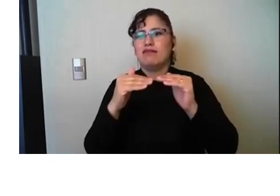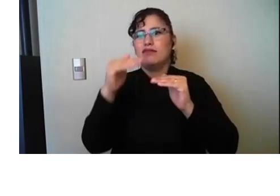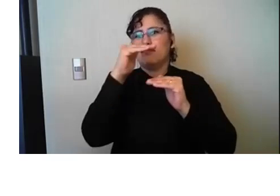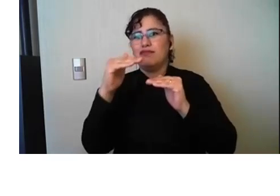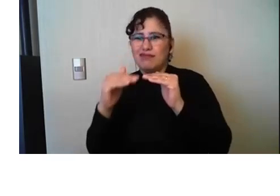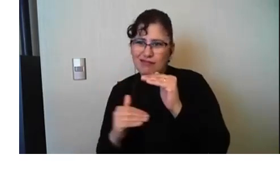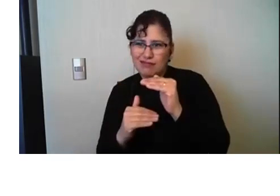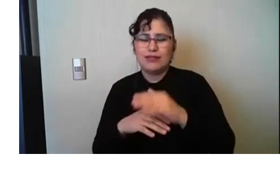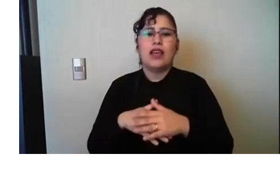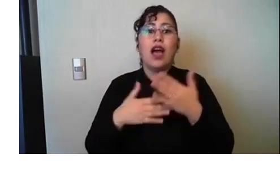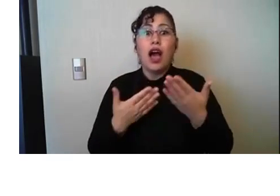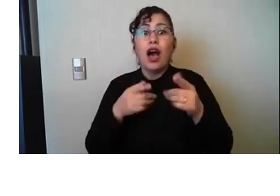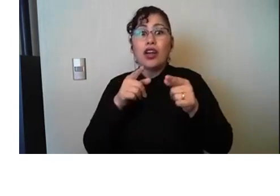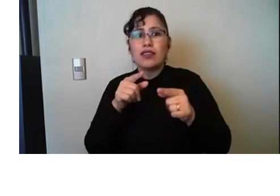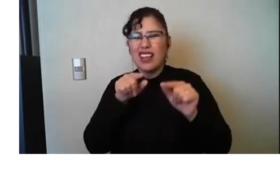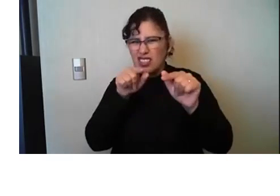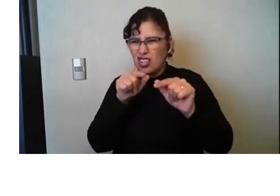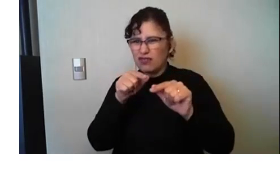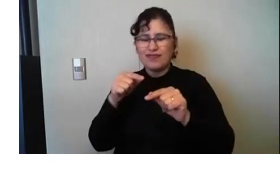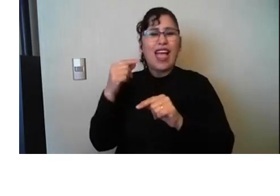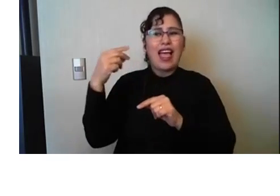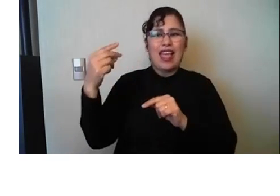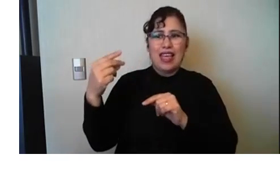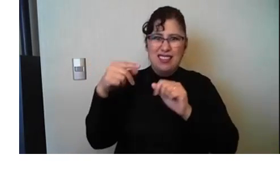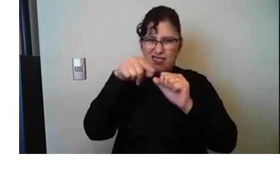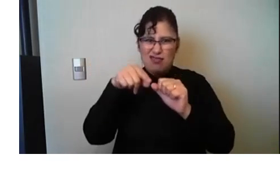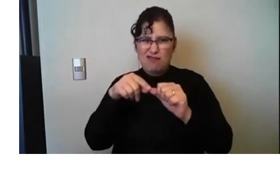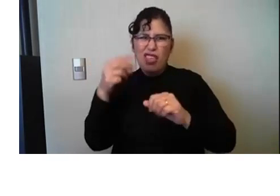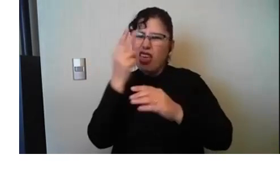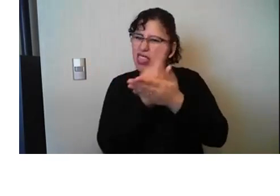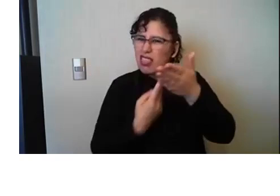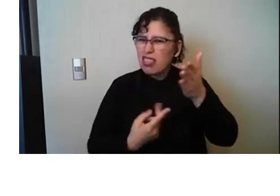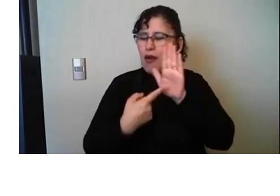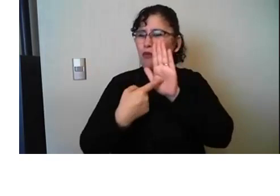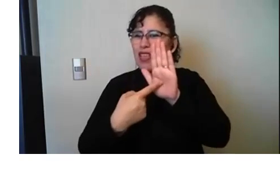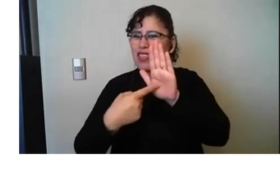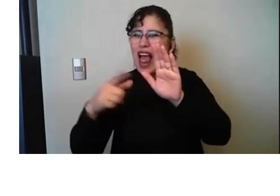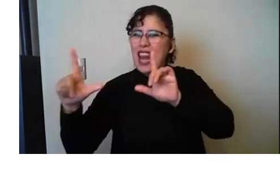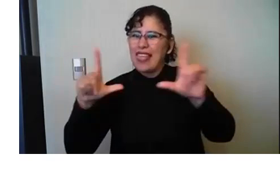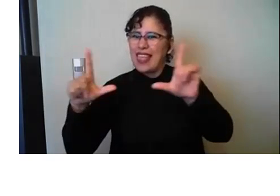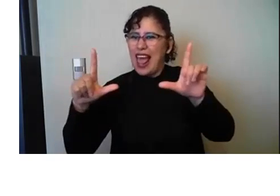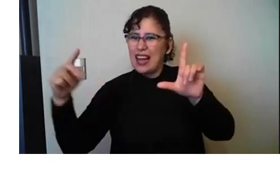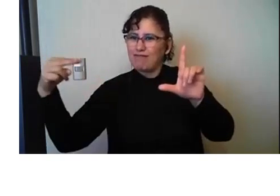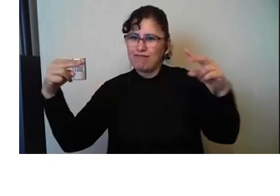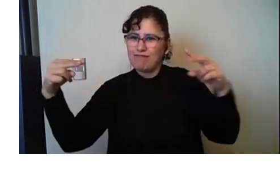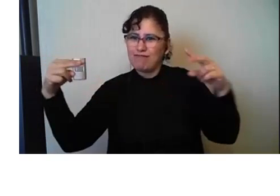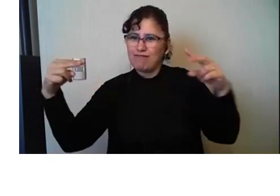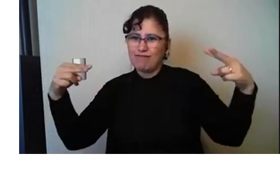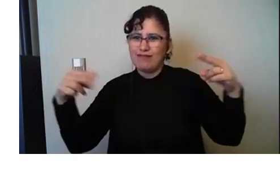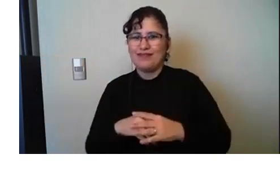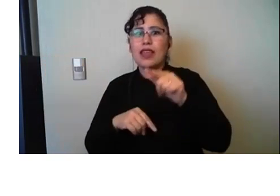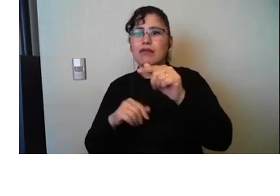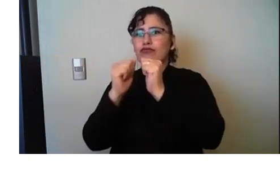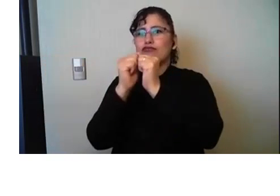una vista lateral, un esquema en realidad, de, en este caso, un hemisferio izquierdo.